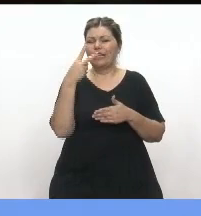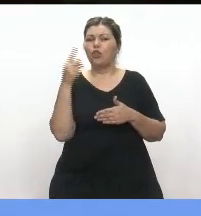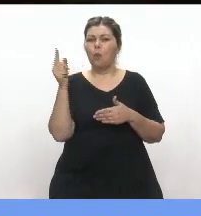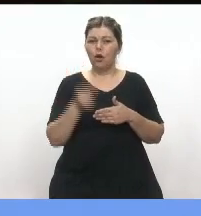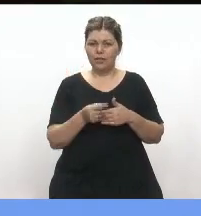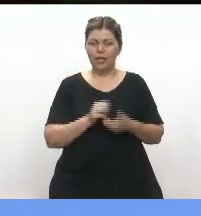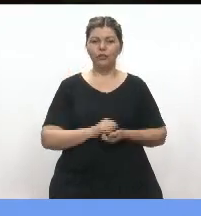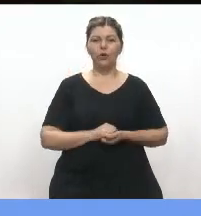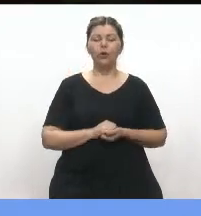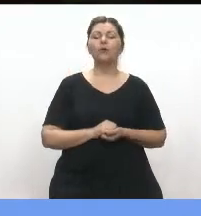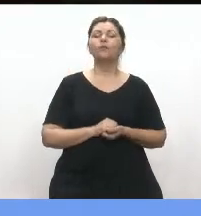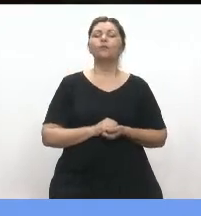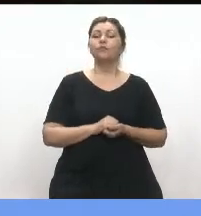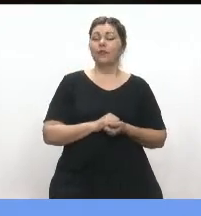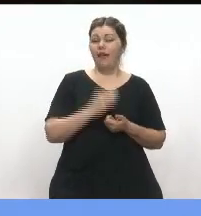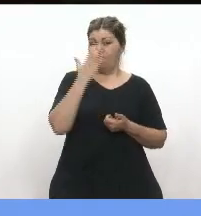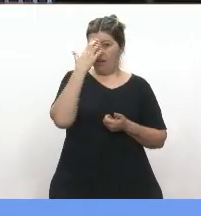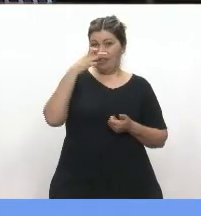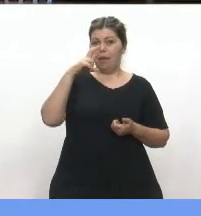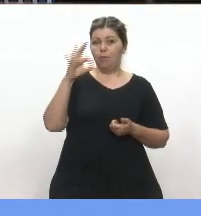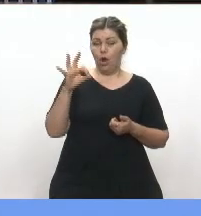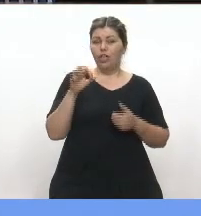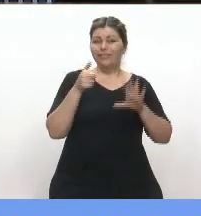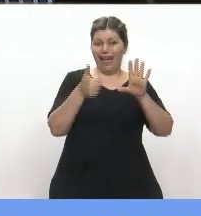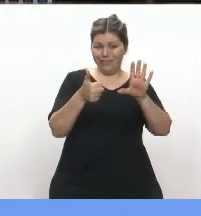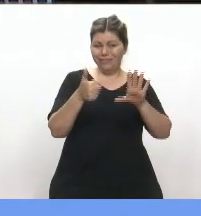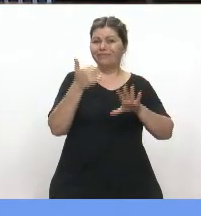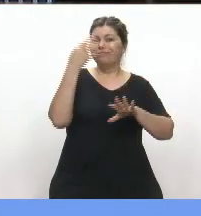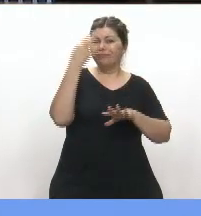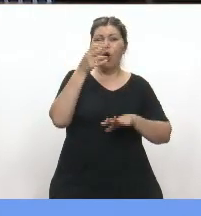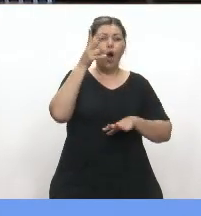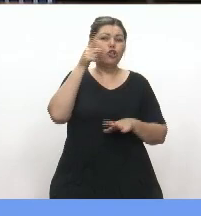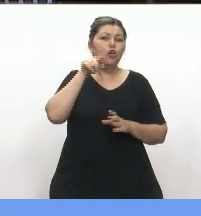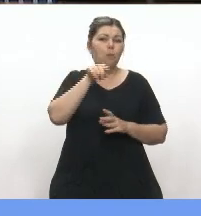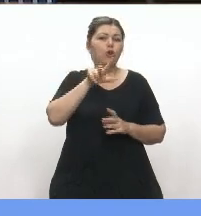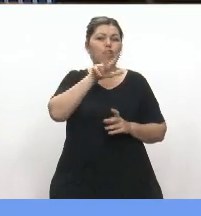9.72%, el Frente PRO con 6 tiene el